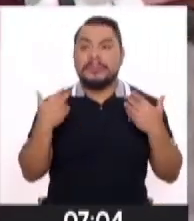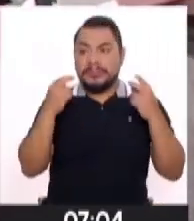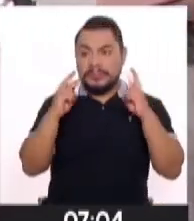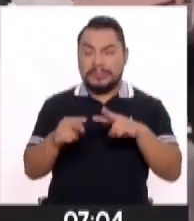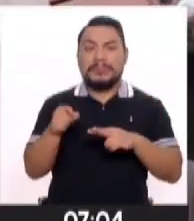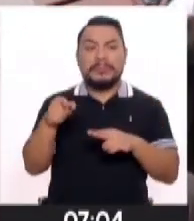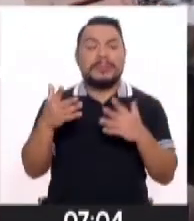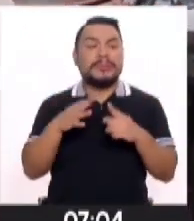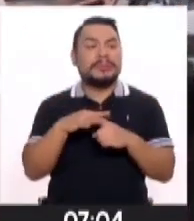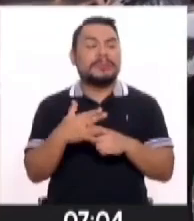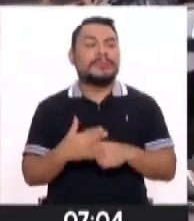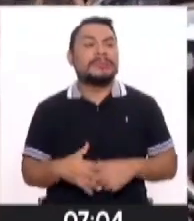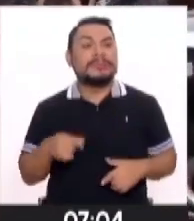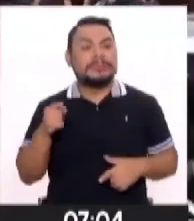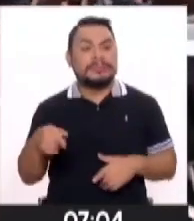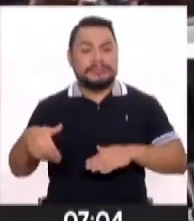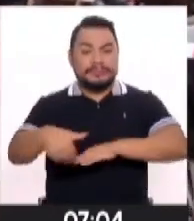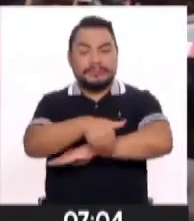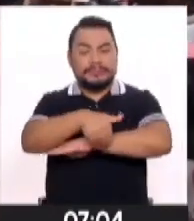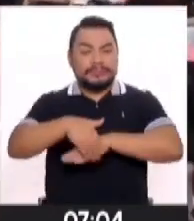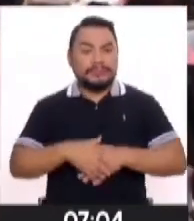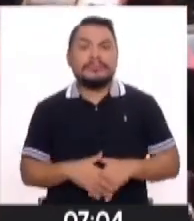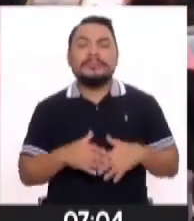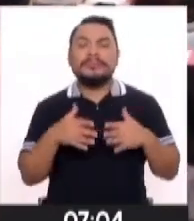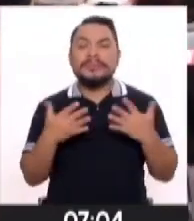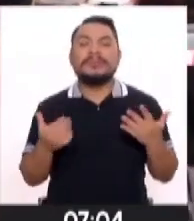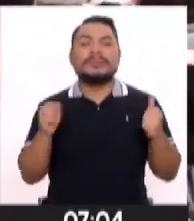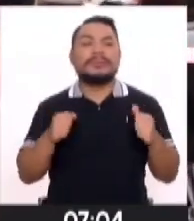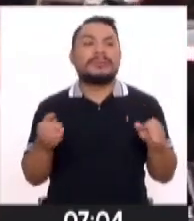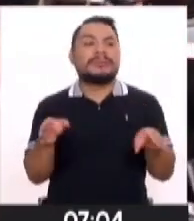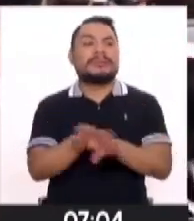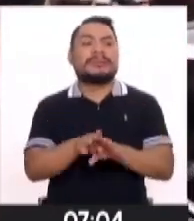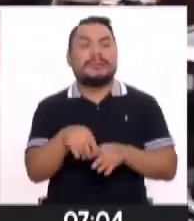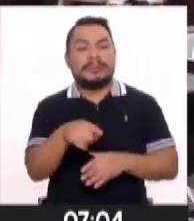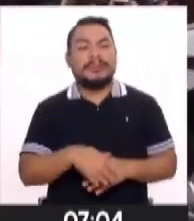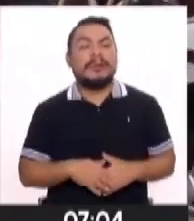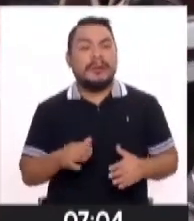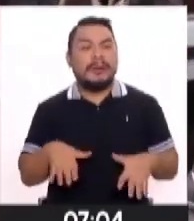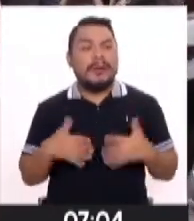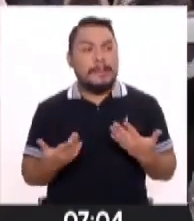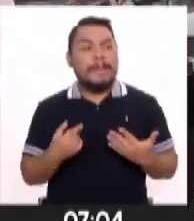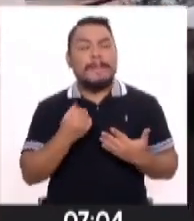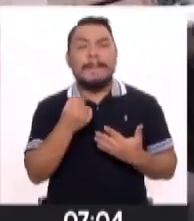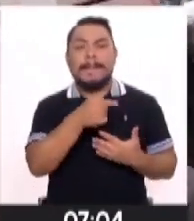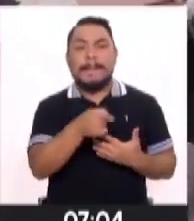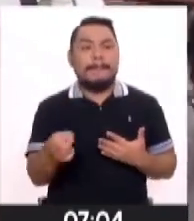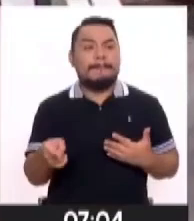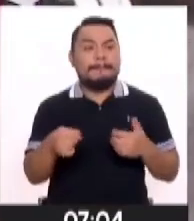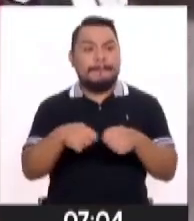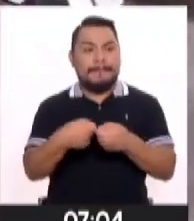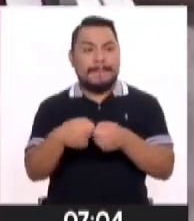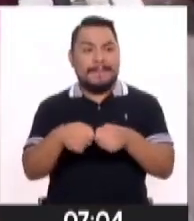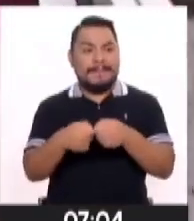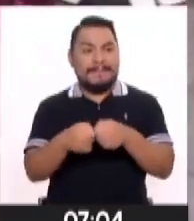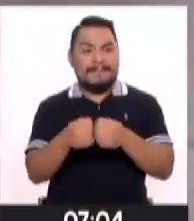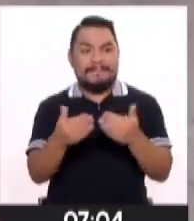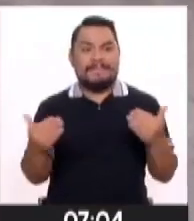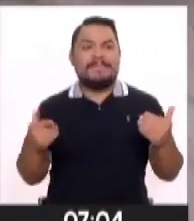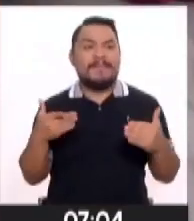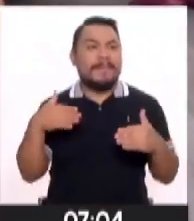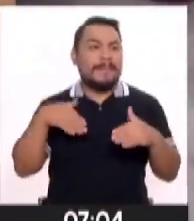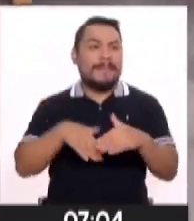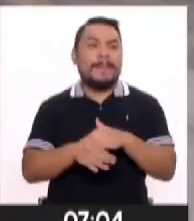ver esta situación. Esta calle está cerrada, hay unos caballetes y unos plásticos que impiden el